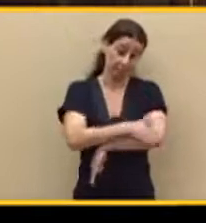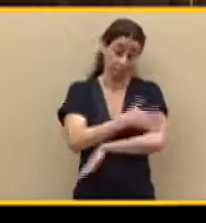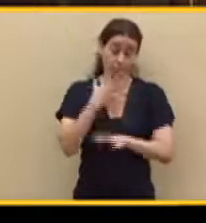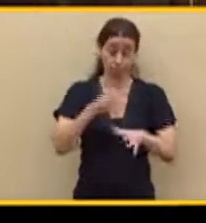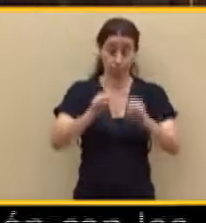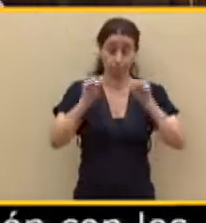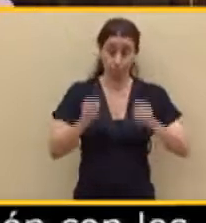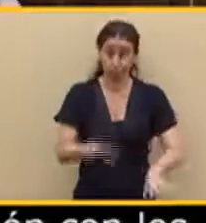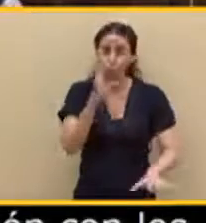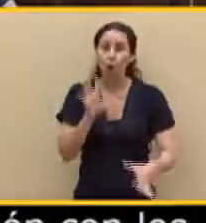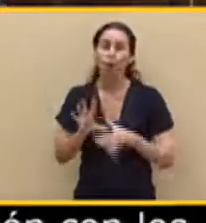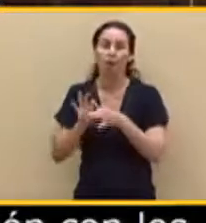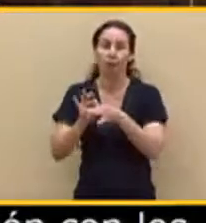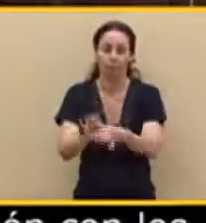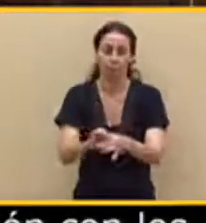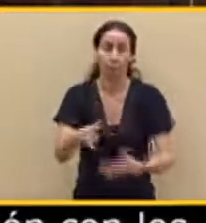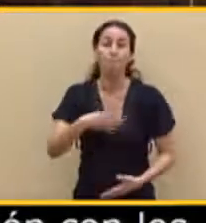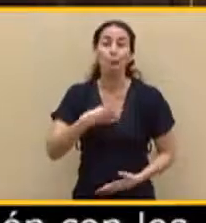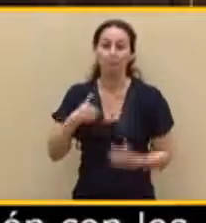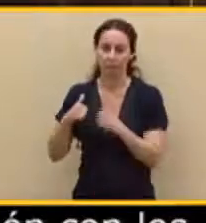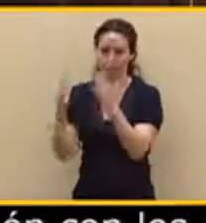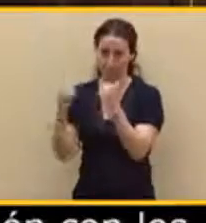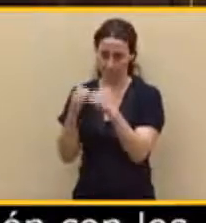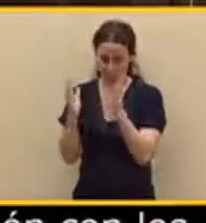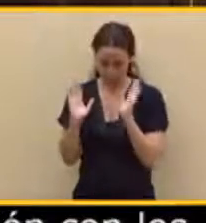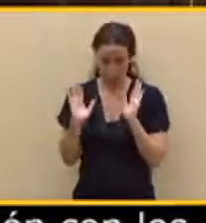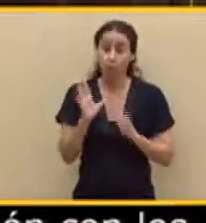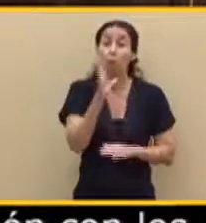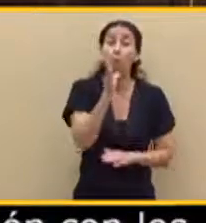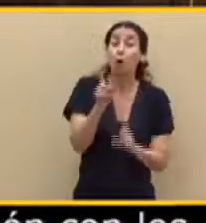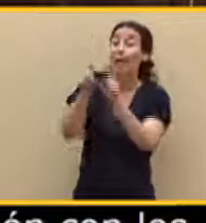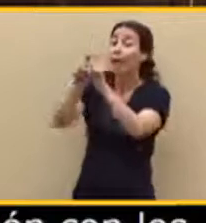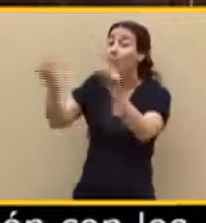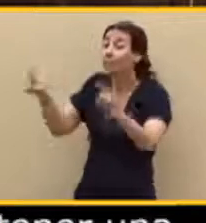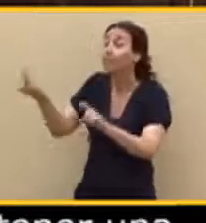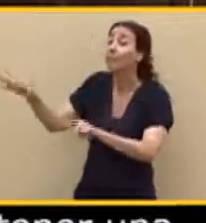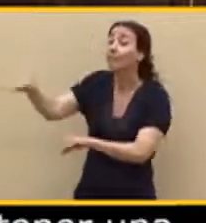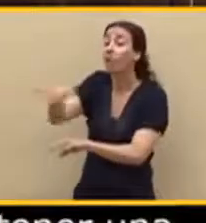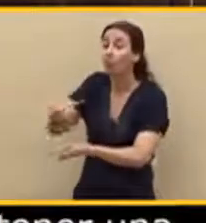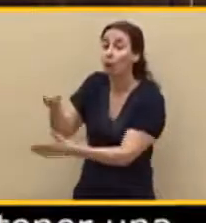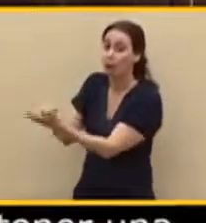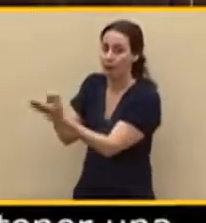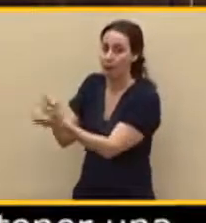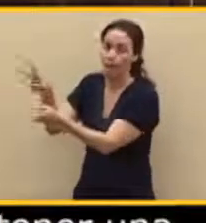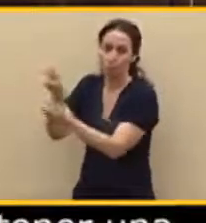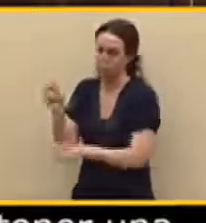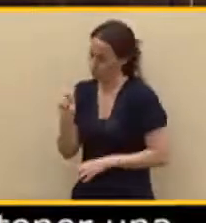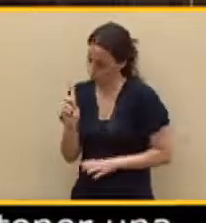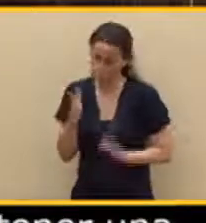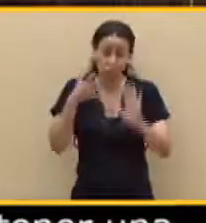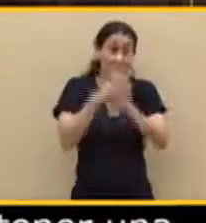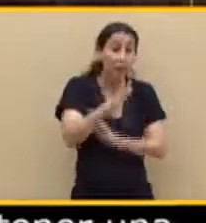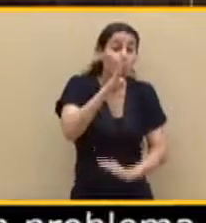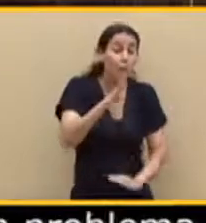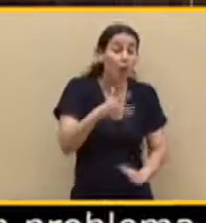de Panamá. No crean que dimitió por tener una empresa en un paraíso fiscal. Eso para ustedes no es ningún problema. Dimitió por errores en sus explicaciones y